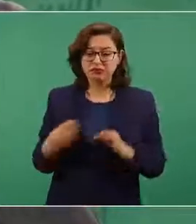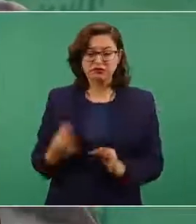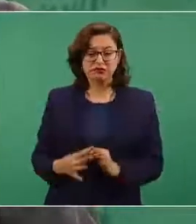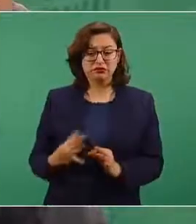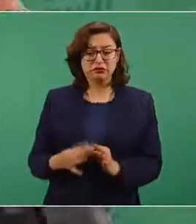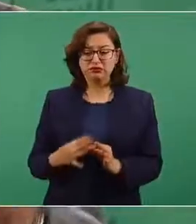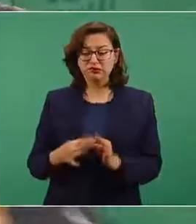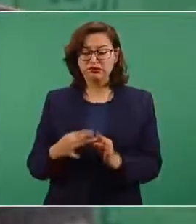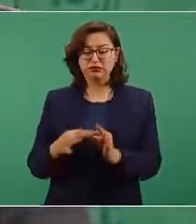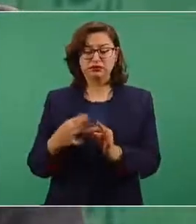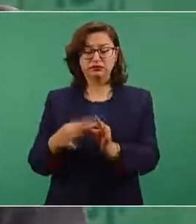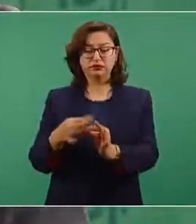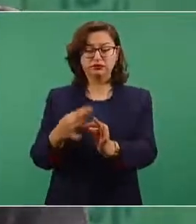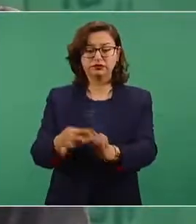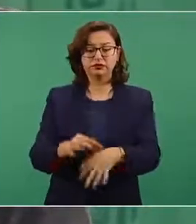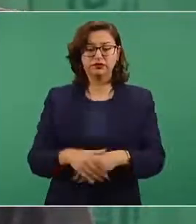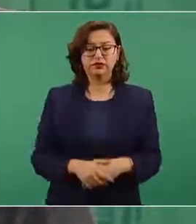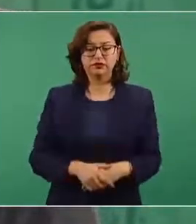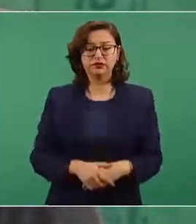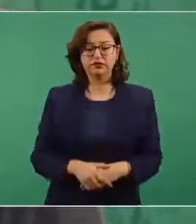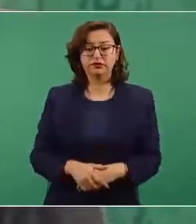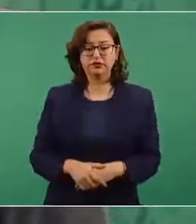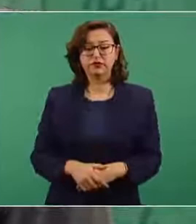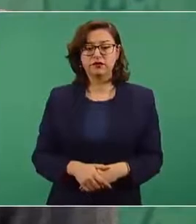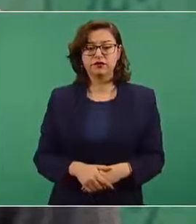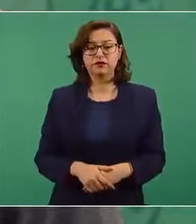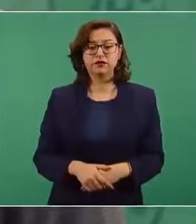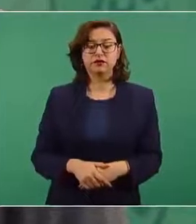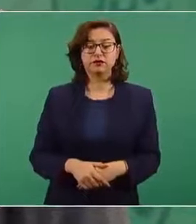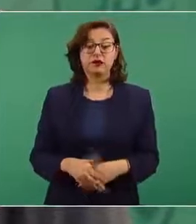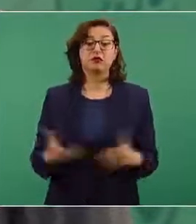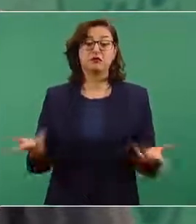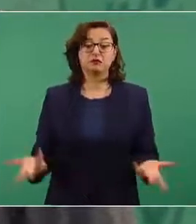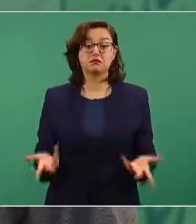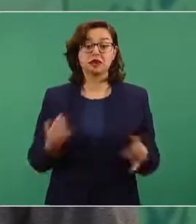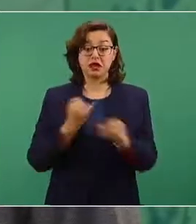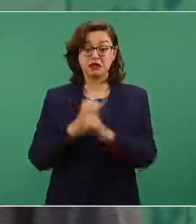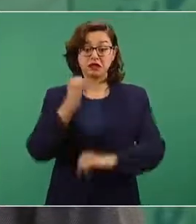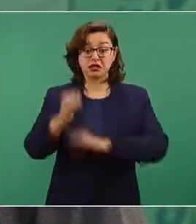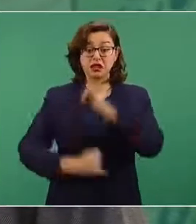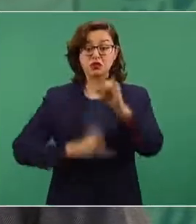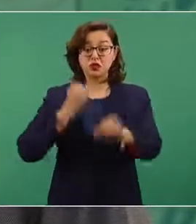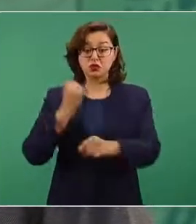y se ha hecho hasta un reconocimiento internacional